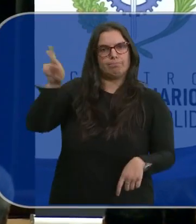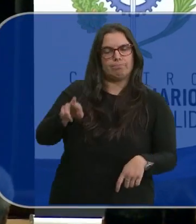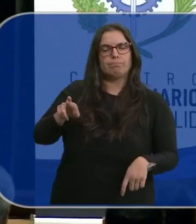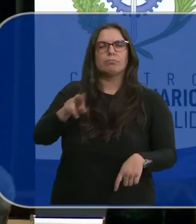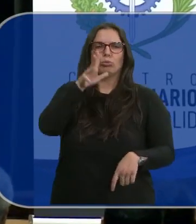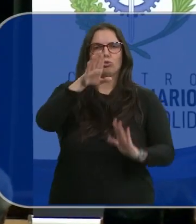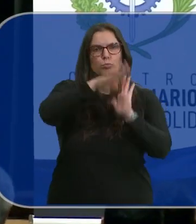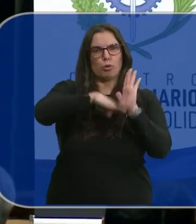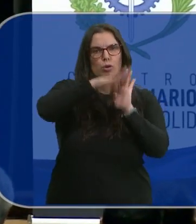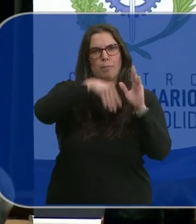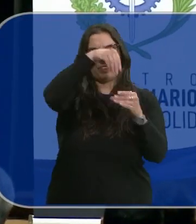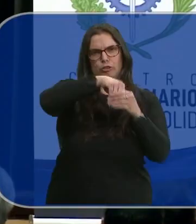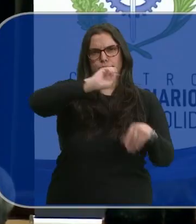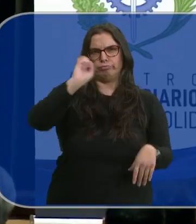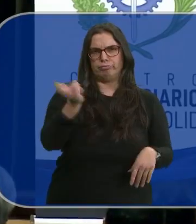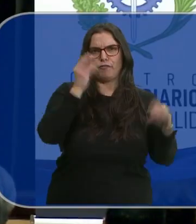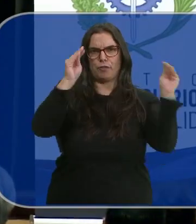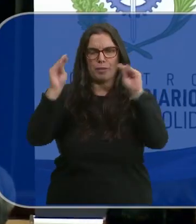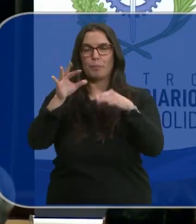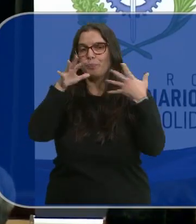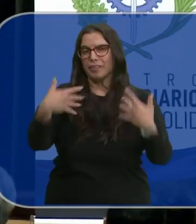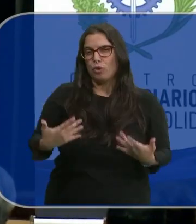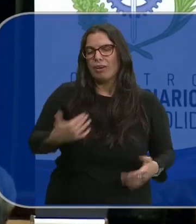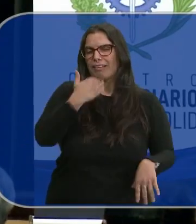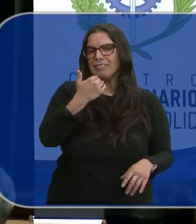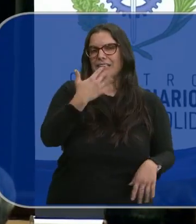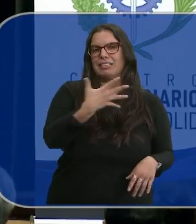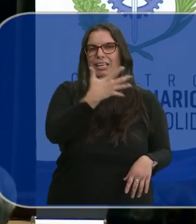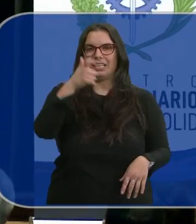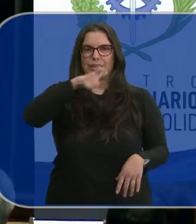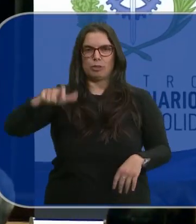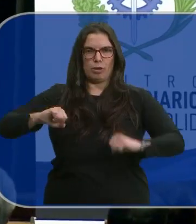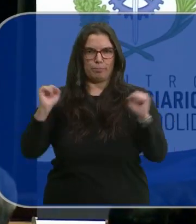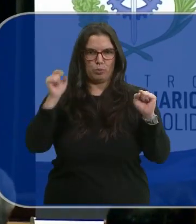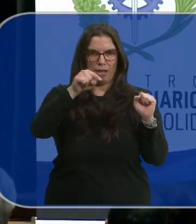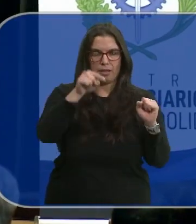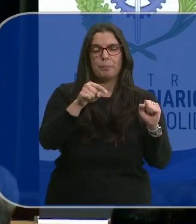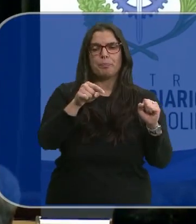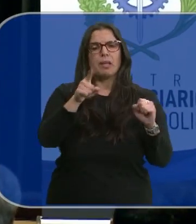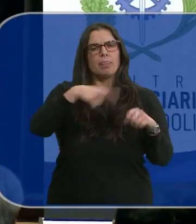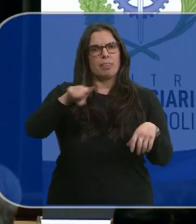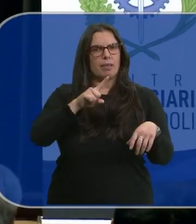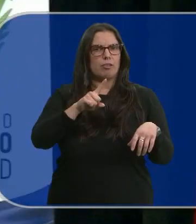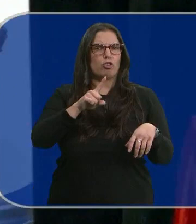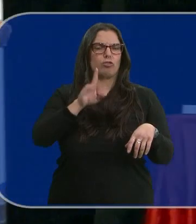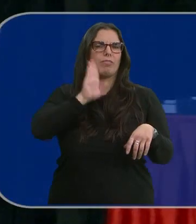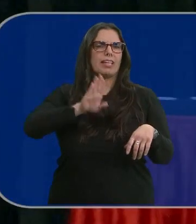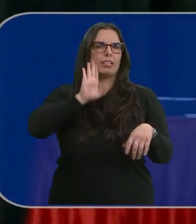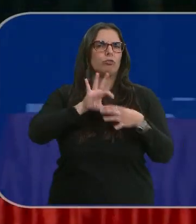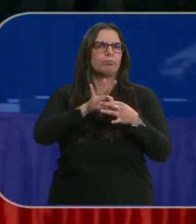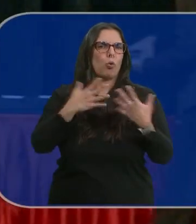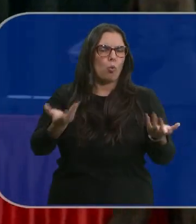cabo diferentes programas de formación. Actualmente hay cerca de 500 presos. Muchos de ellos cumplen